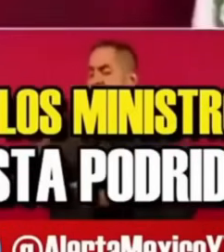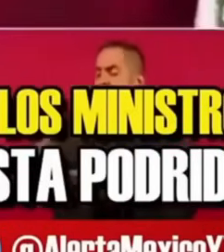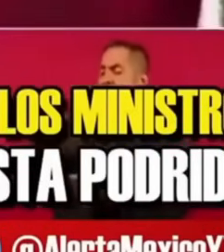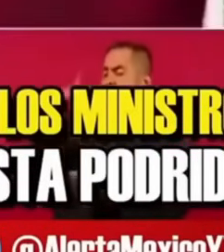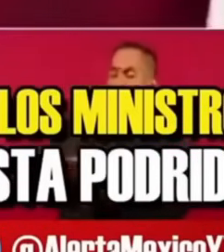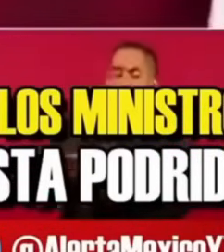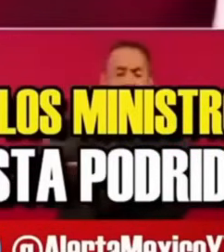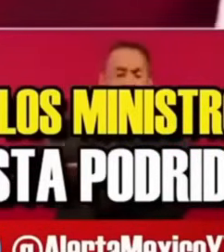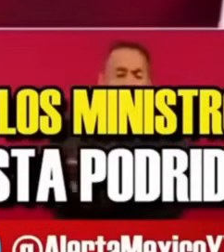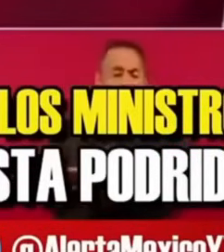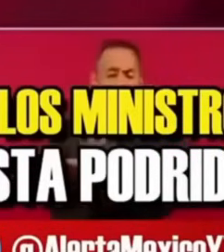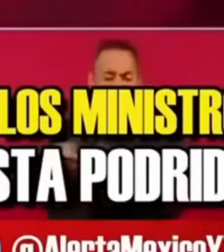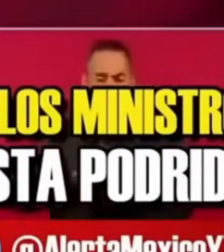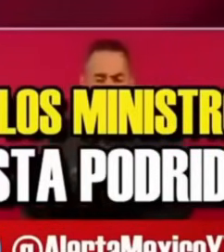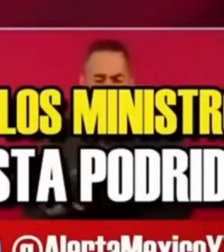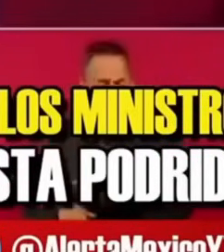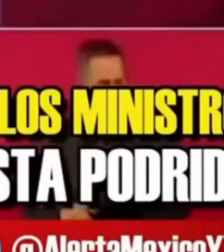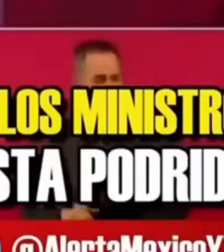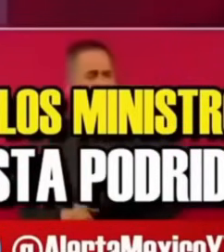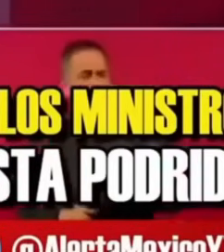los legisladores,